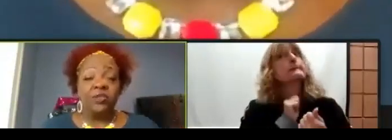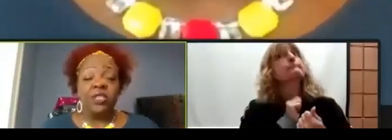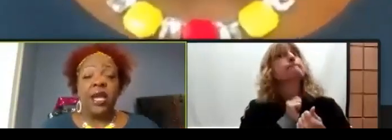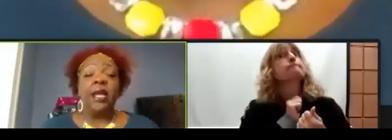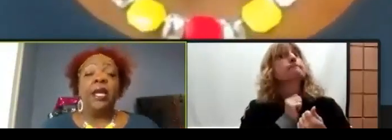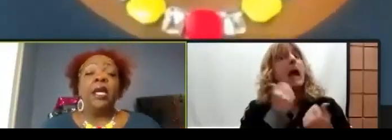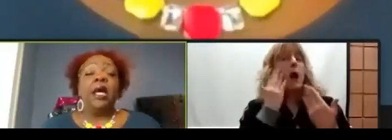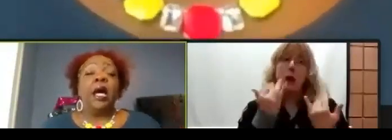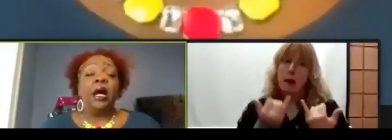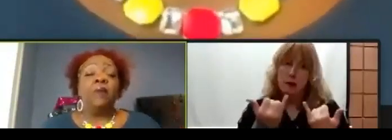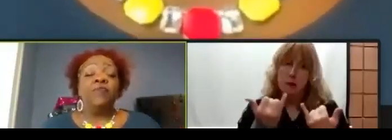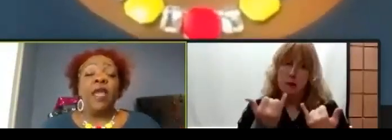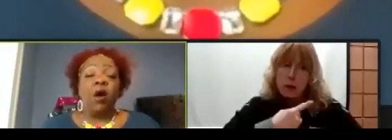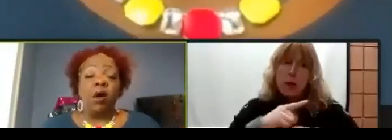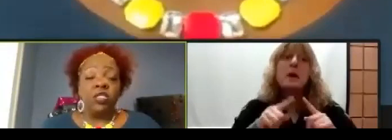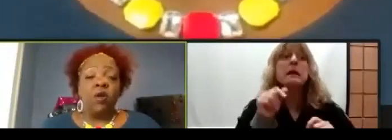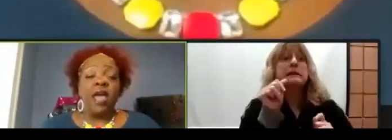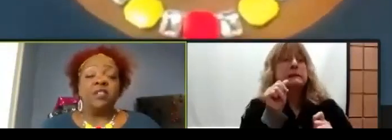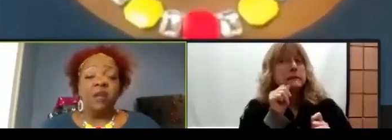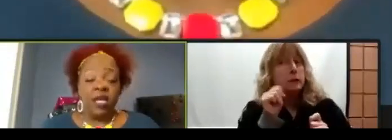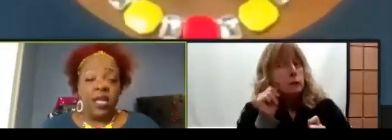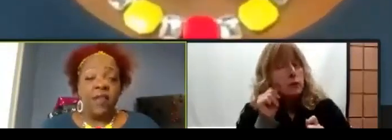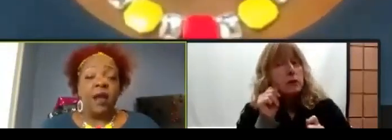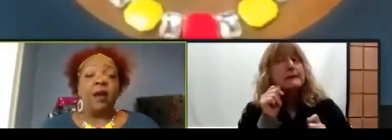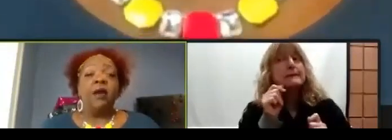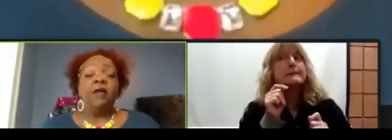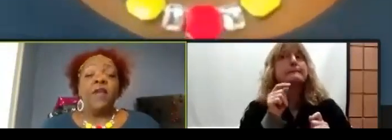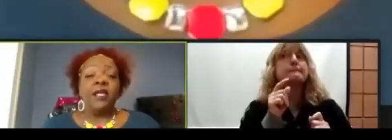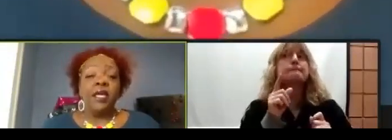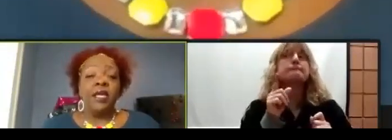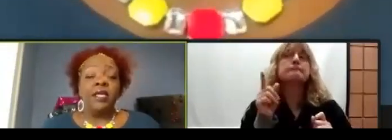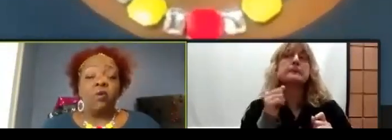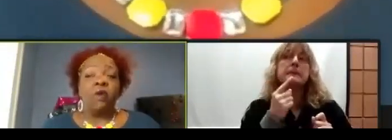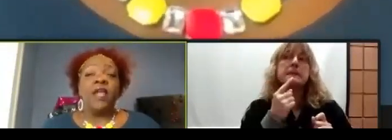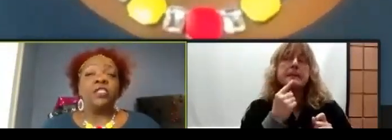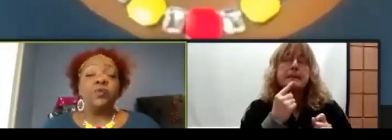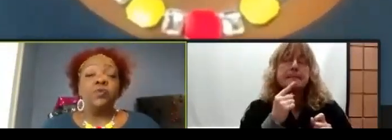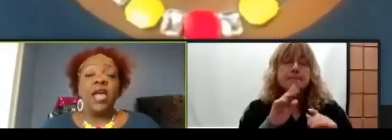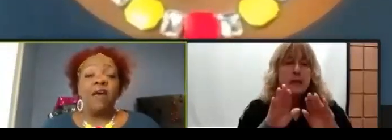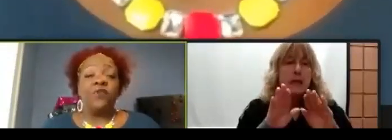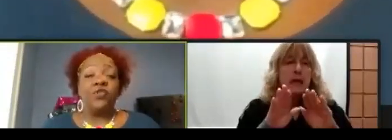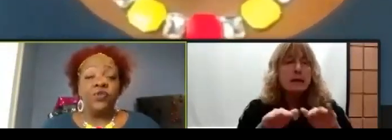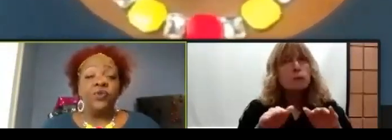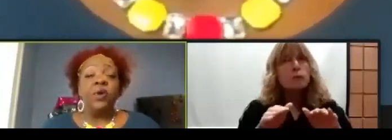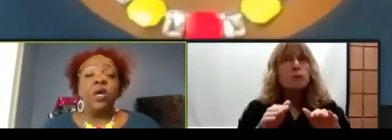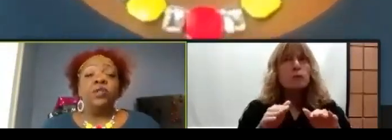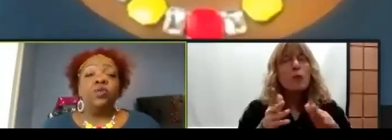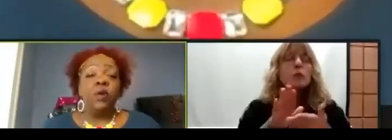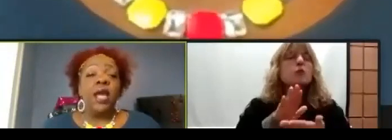que niños o escuelas tienen que hacer 20 horas en persona